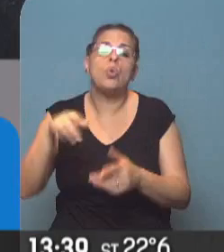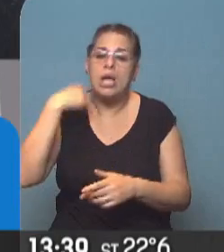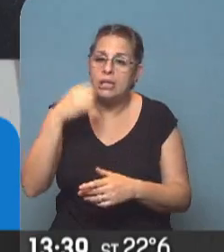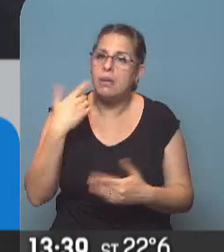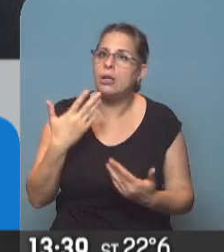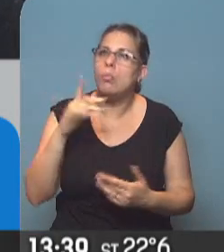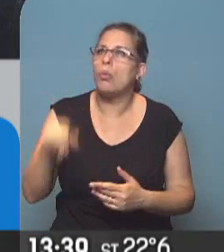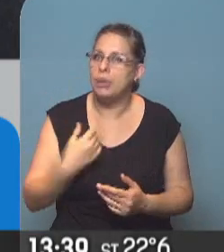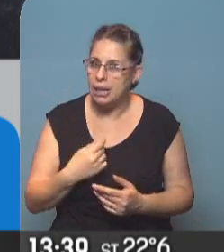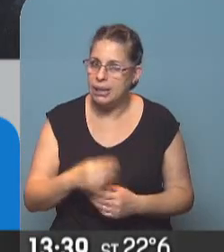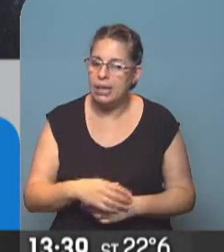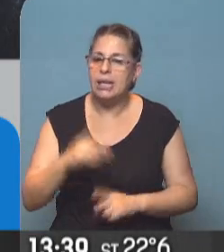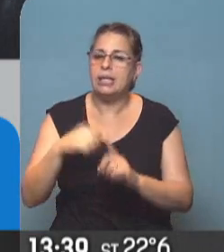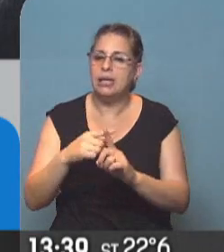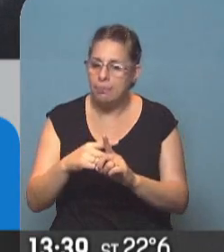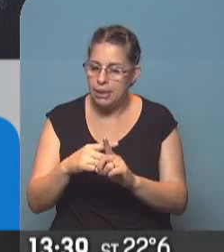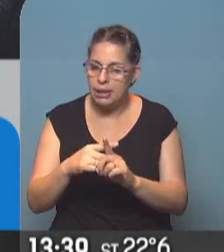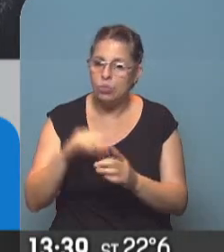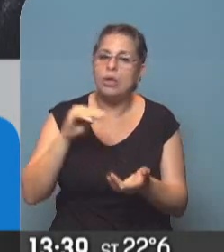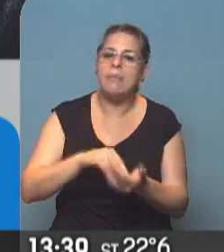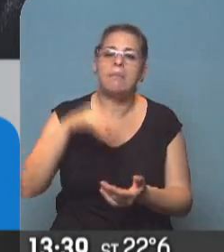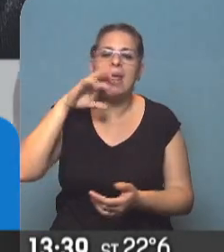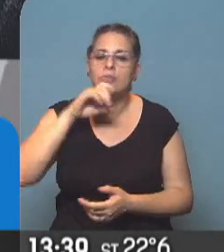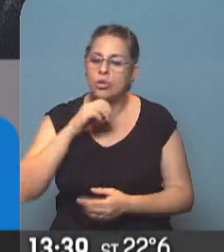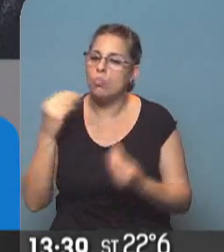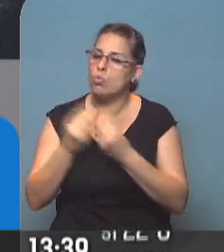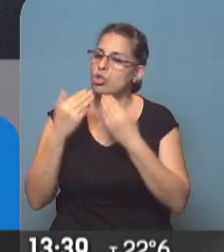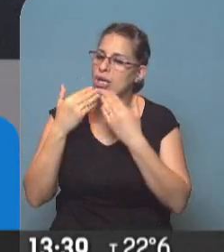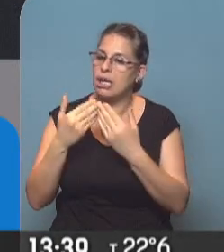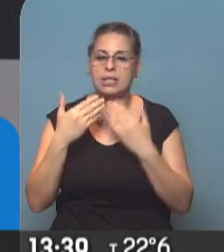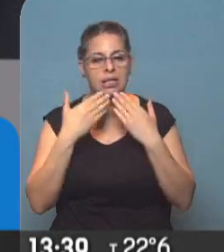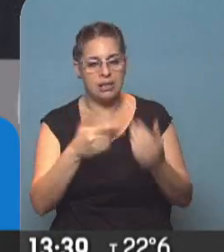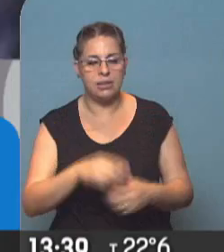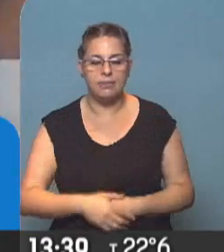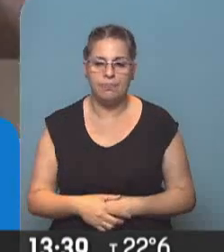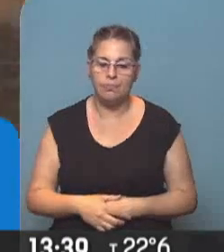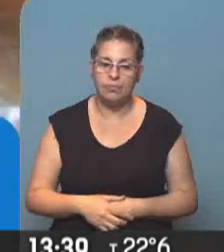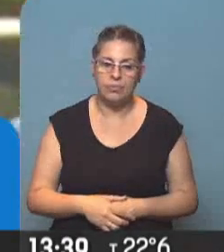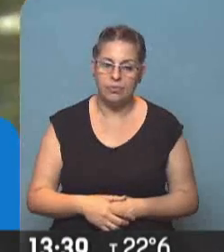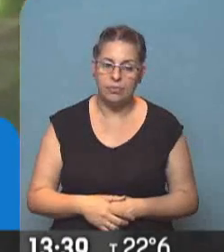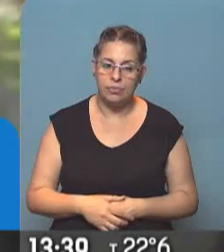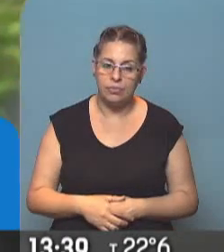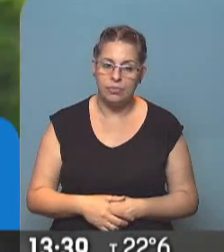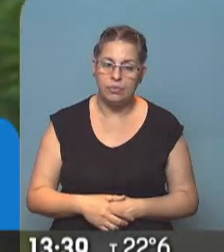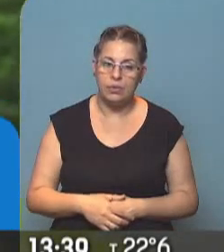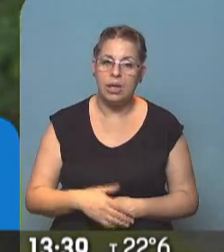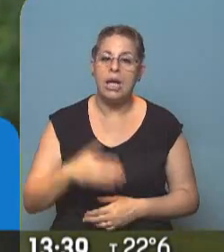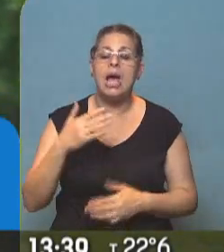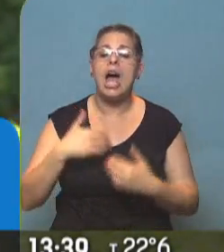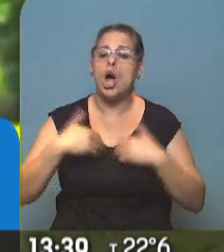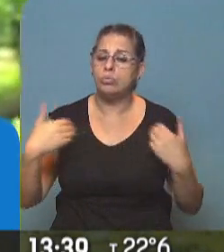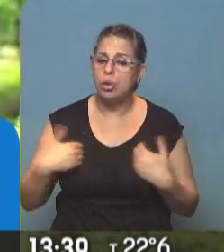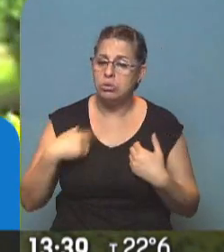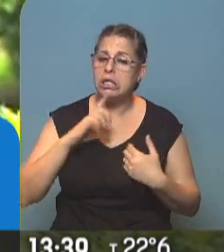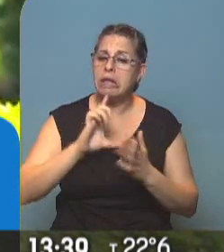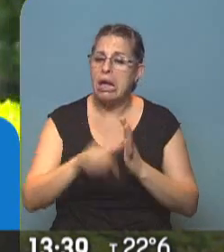puede producir en esas condiciones de temperatura y de plancton. Doctor Cardini, muchas gracias. Ha sido un gusto. Vamos a tomar en cuenta que las autopsias habitualmente